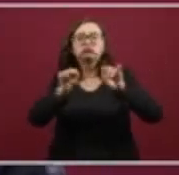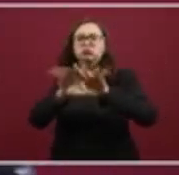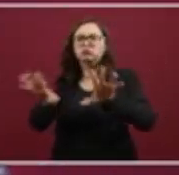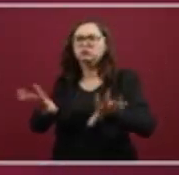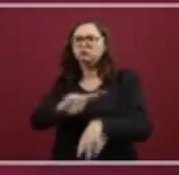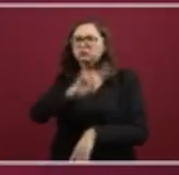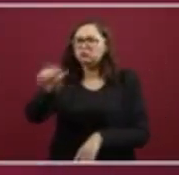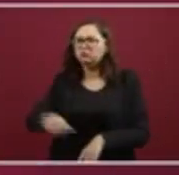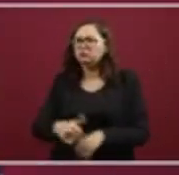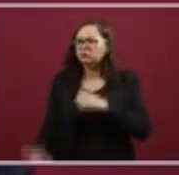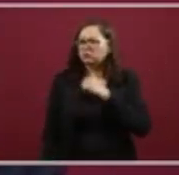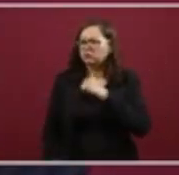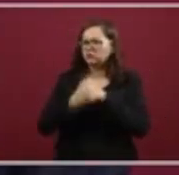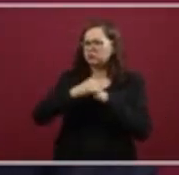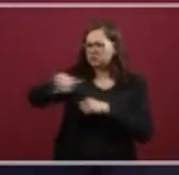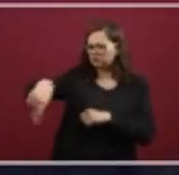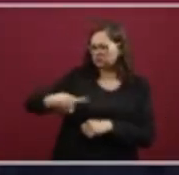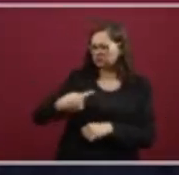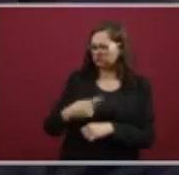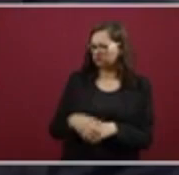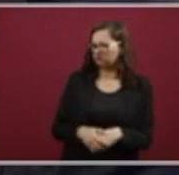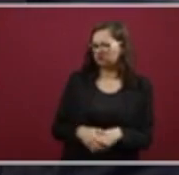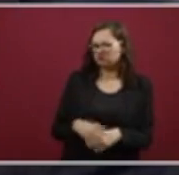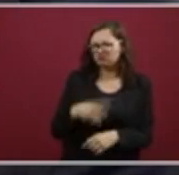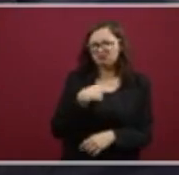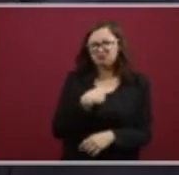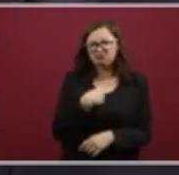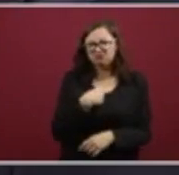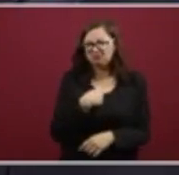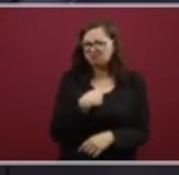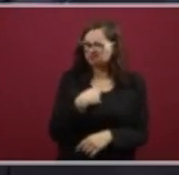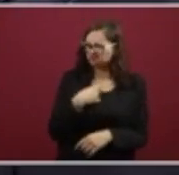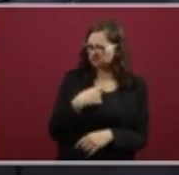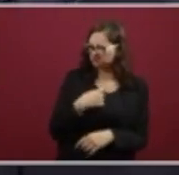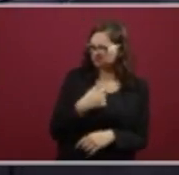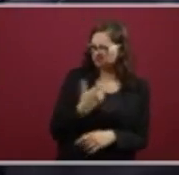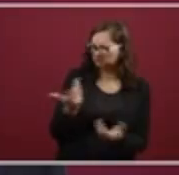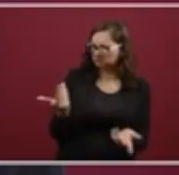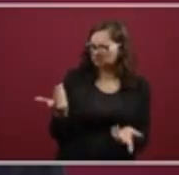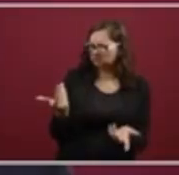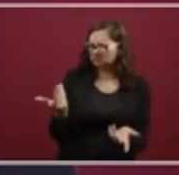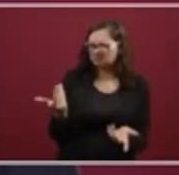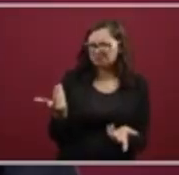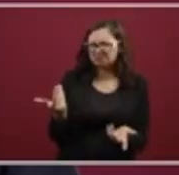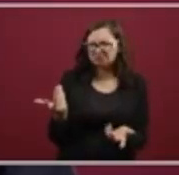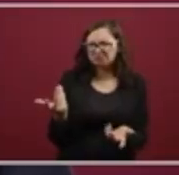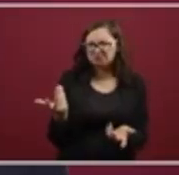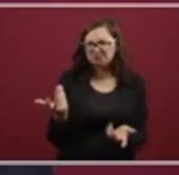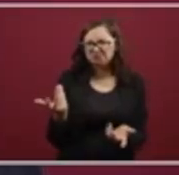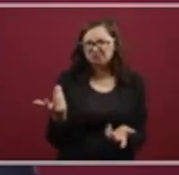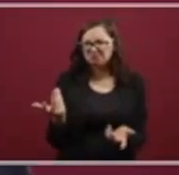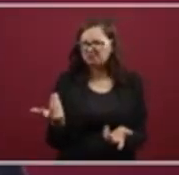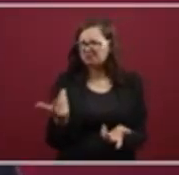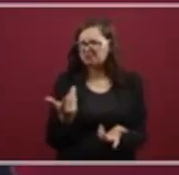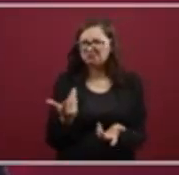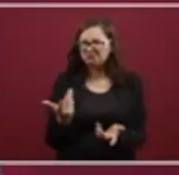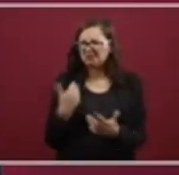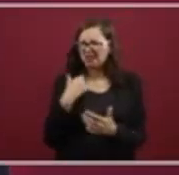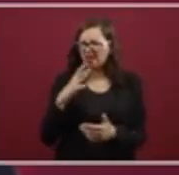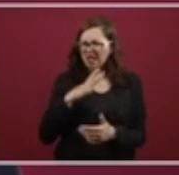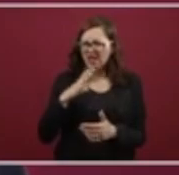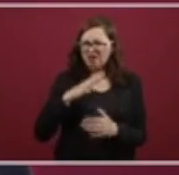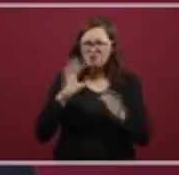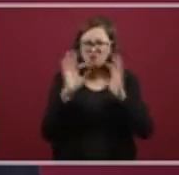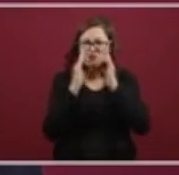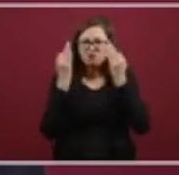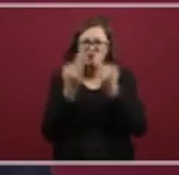yo contesto de que pues hay un ceremonial, hay un protocolo que tiene